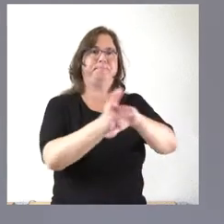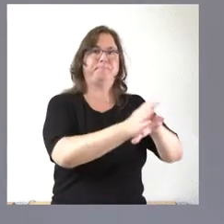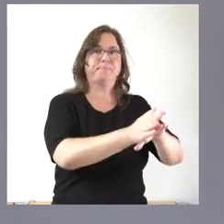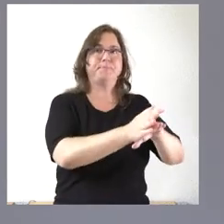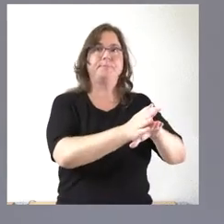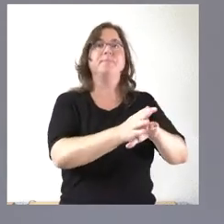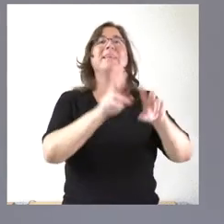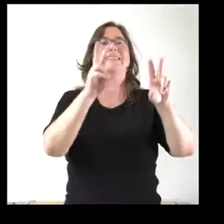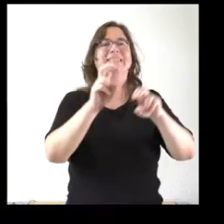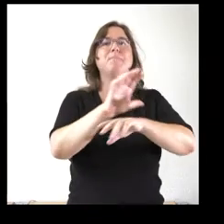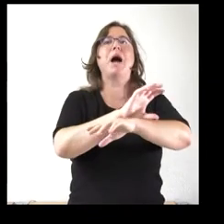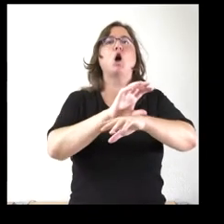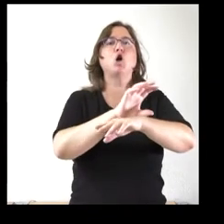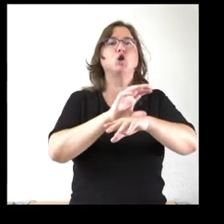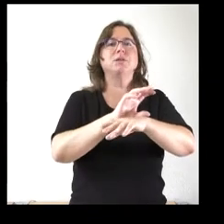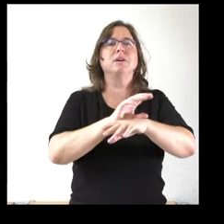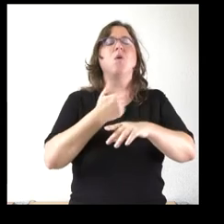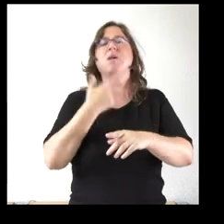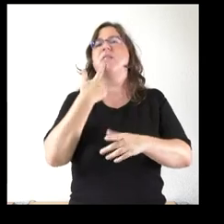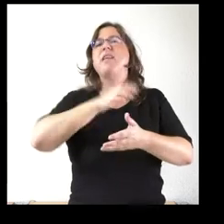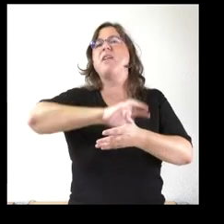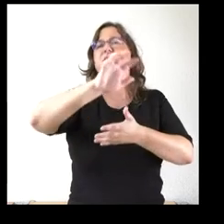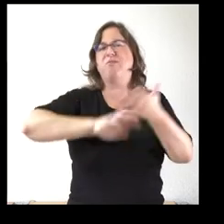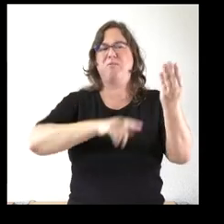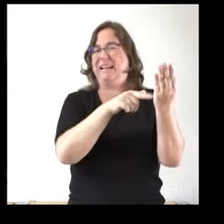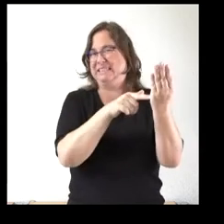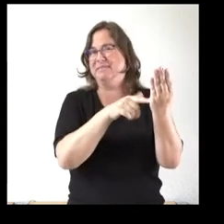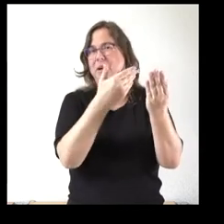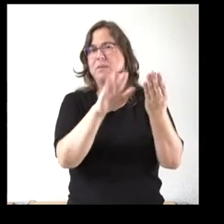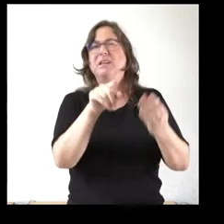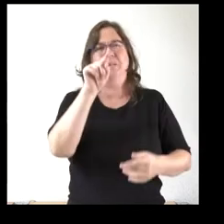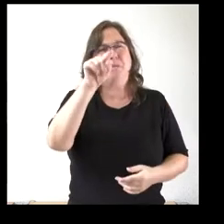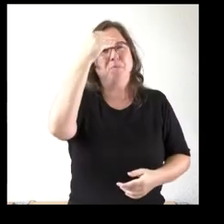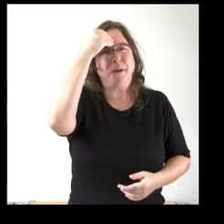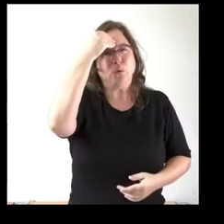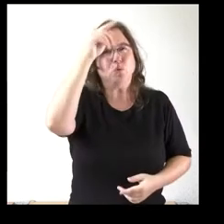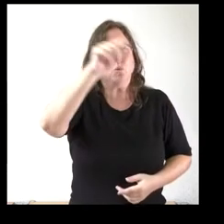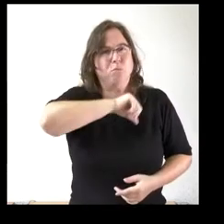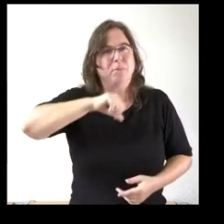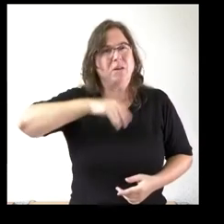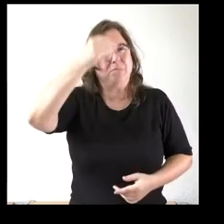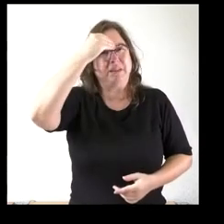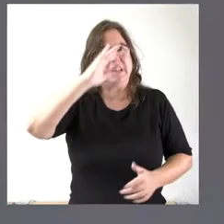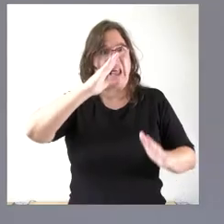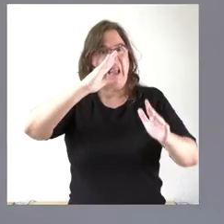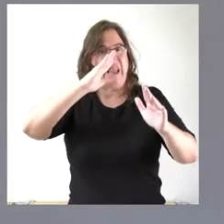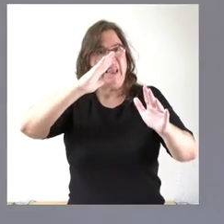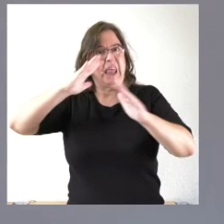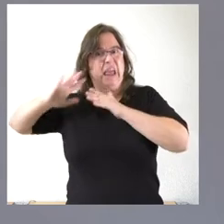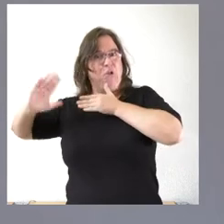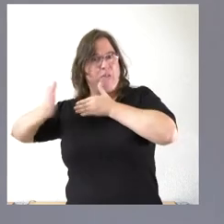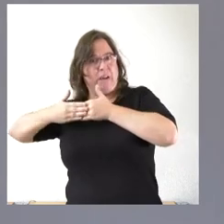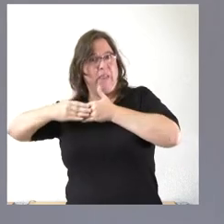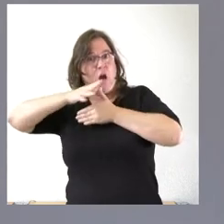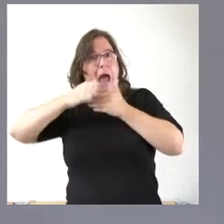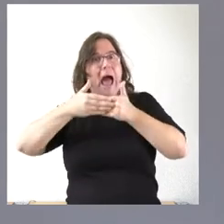Al margen, consejero, al margen de lo que diga el informe ese, ¿usted cree que se puede abrir Garoña después de 10 años? Pues esto lo